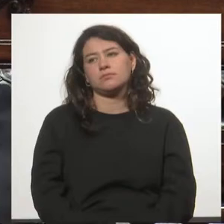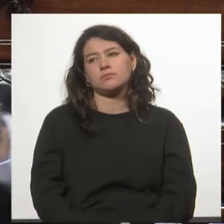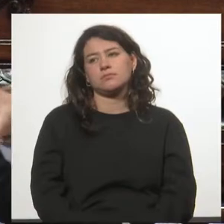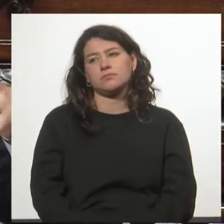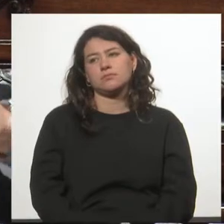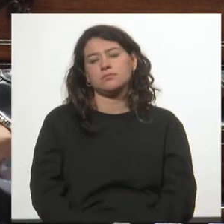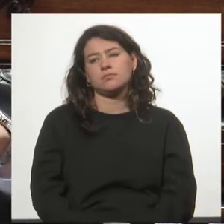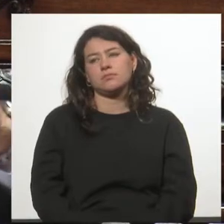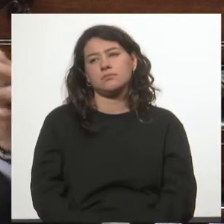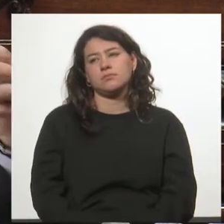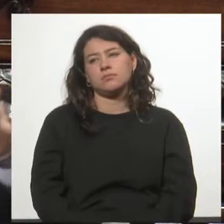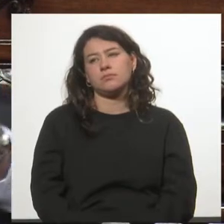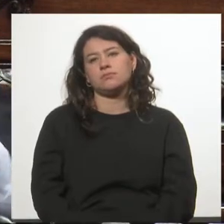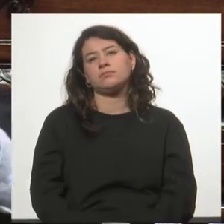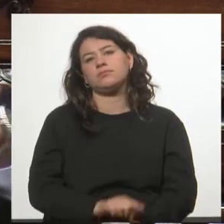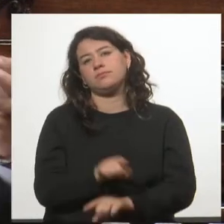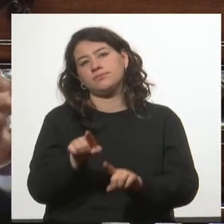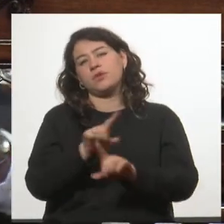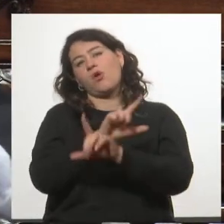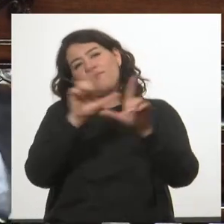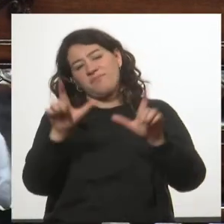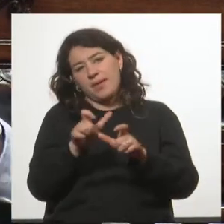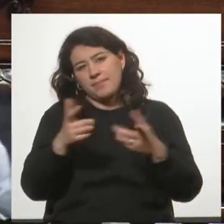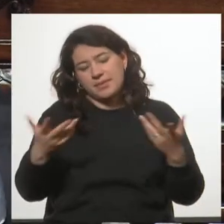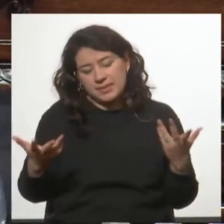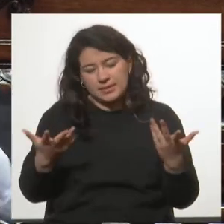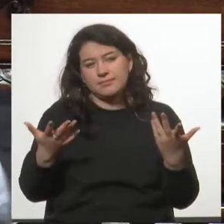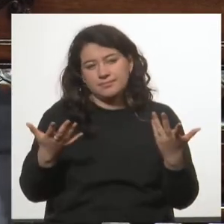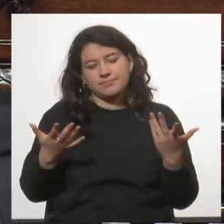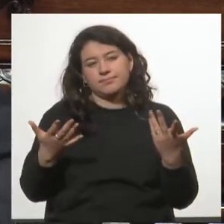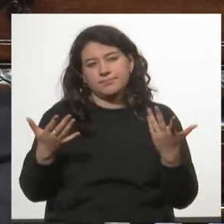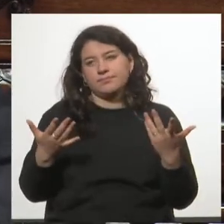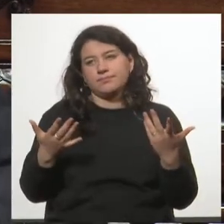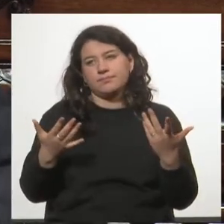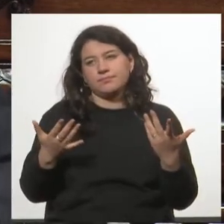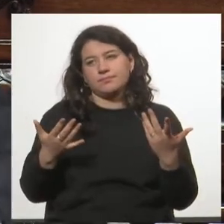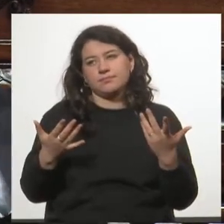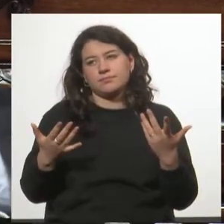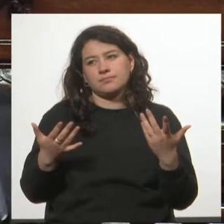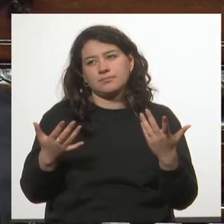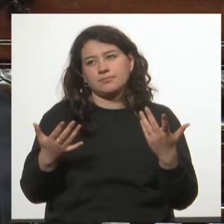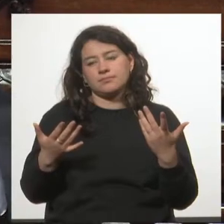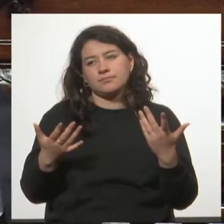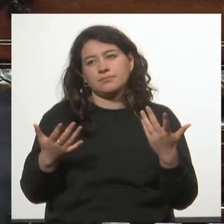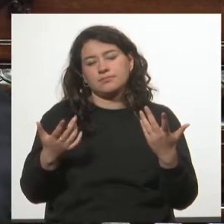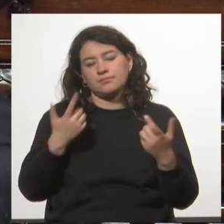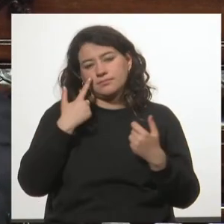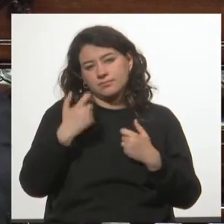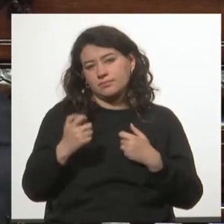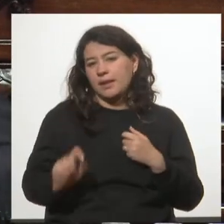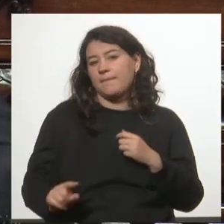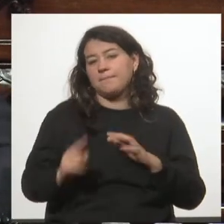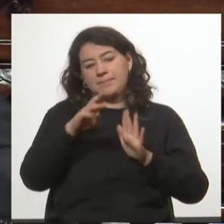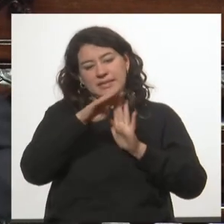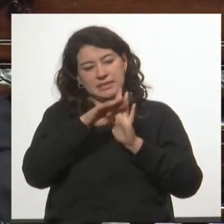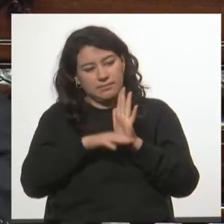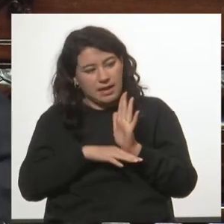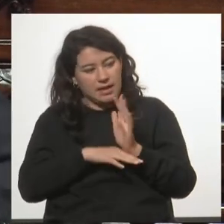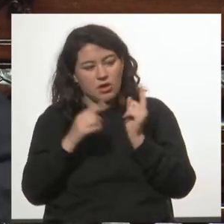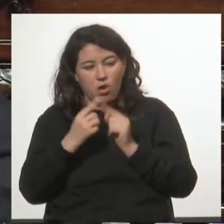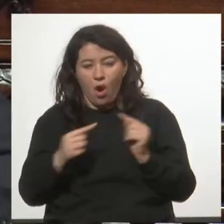esto obviamente además con dulce a que los principales recursos